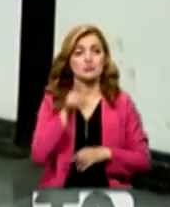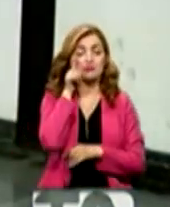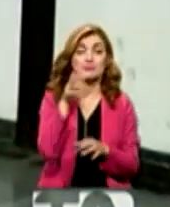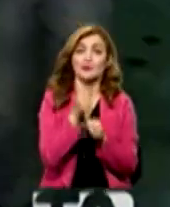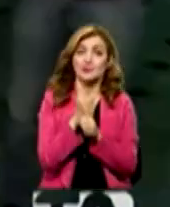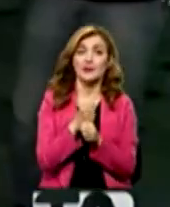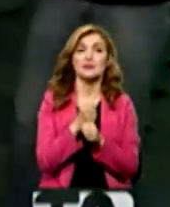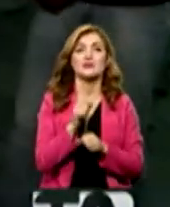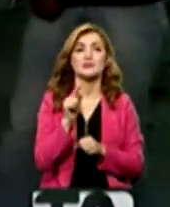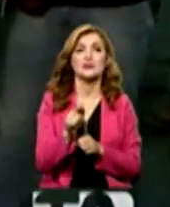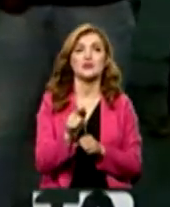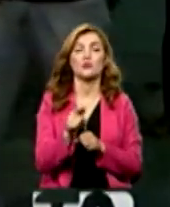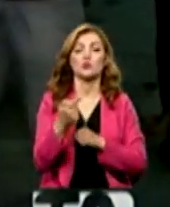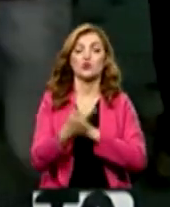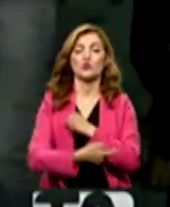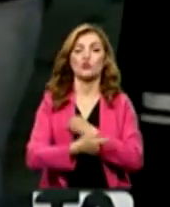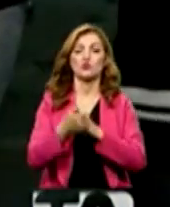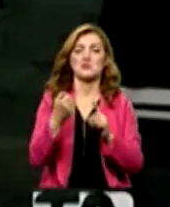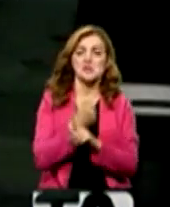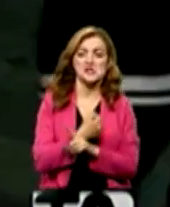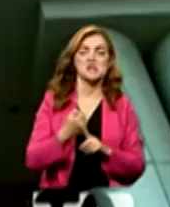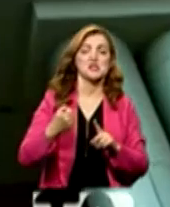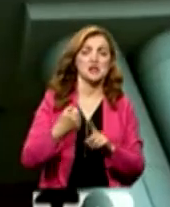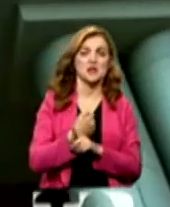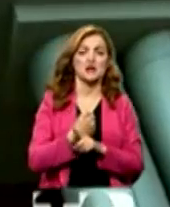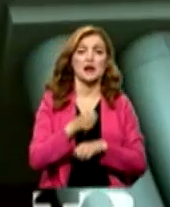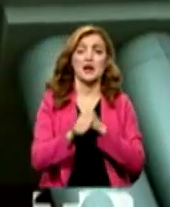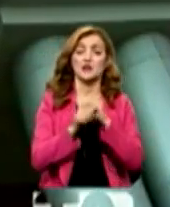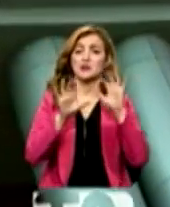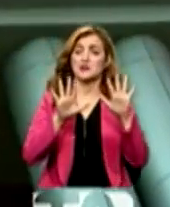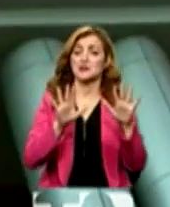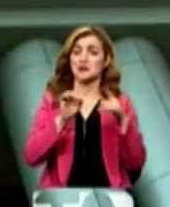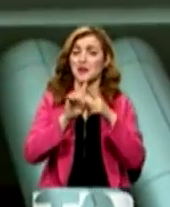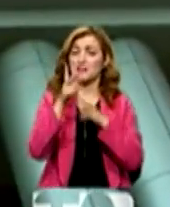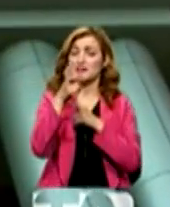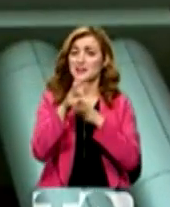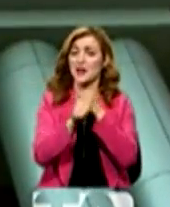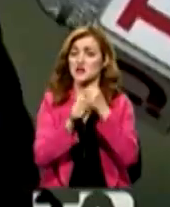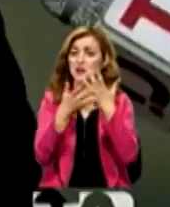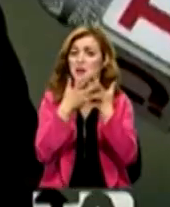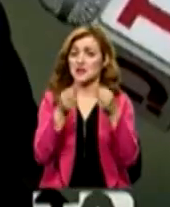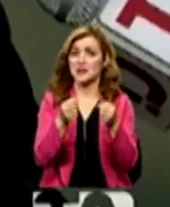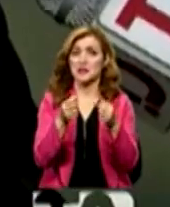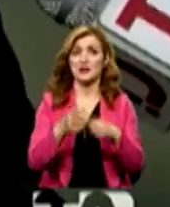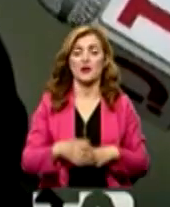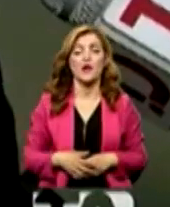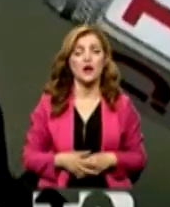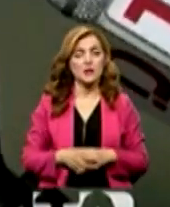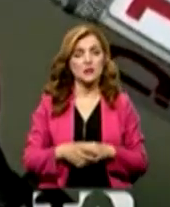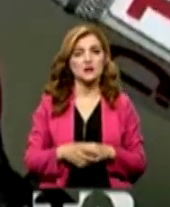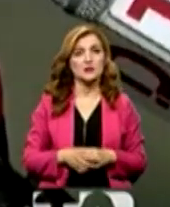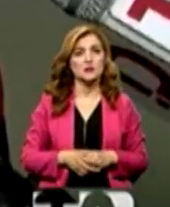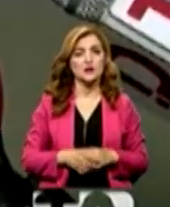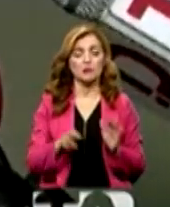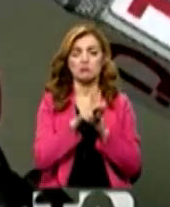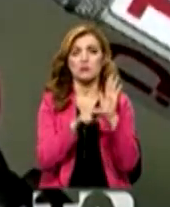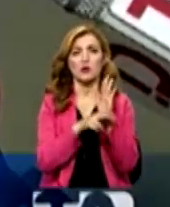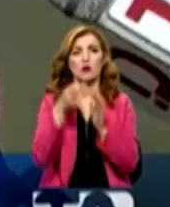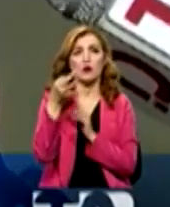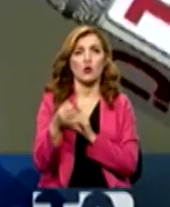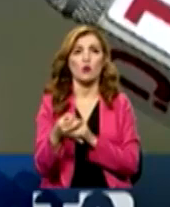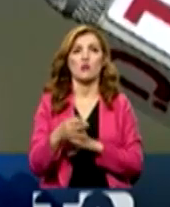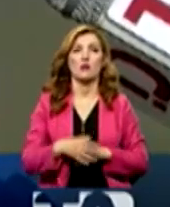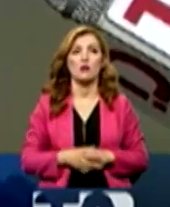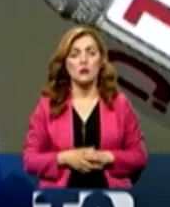y es que se buscaba una condena por tortura que va de 10 a 13 años de pena. Nosotros consideramos de que se cumplen los requisitos del tipo